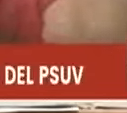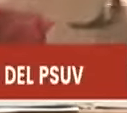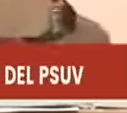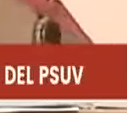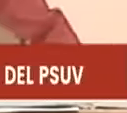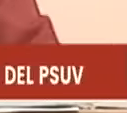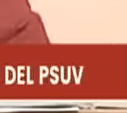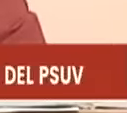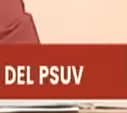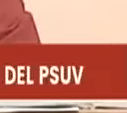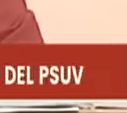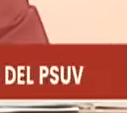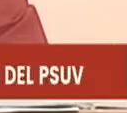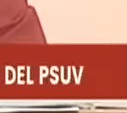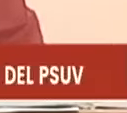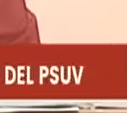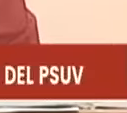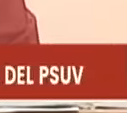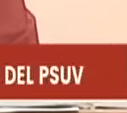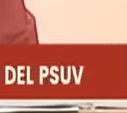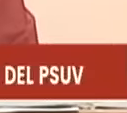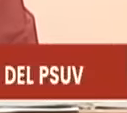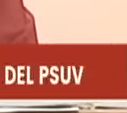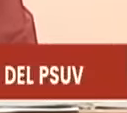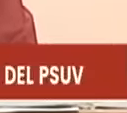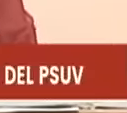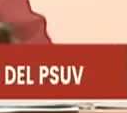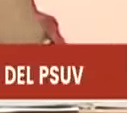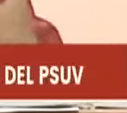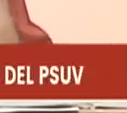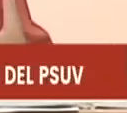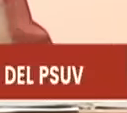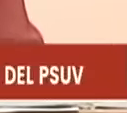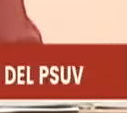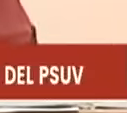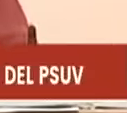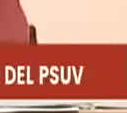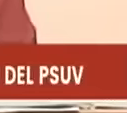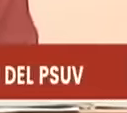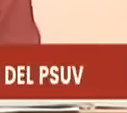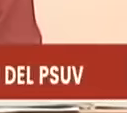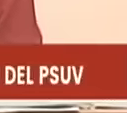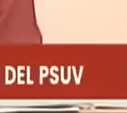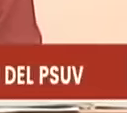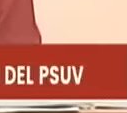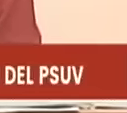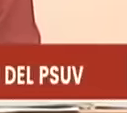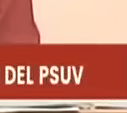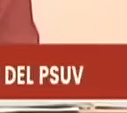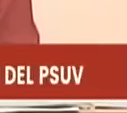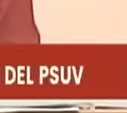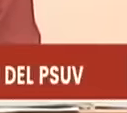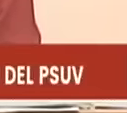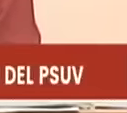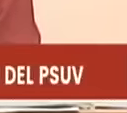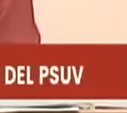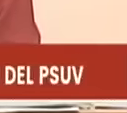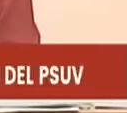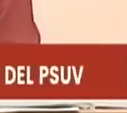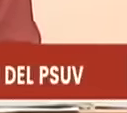revisar, todos los errores que se pudieron haber cometido ayer desde nuestra organización, a corregirlos.